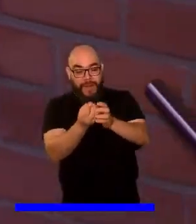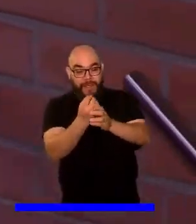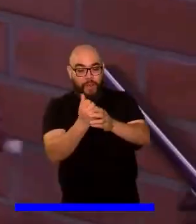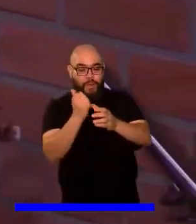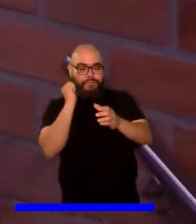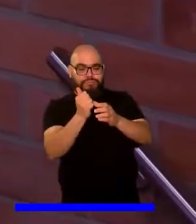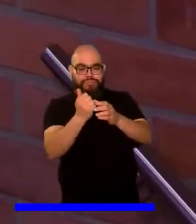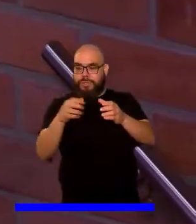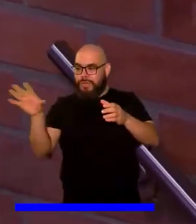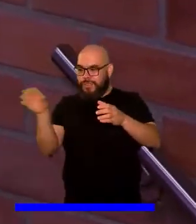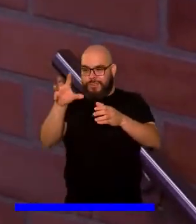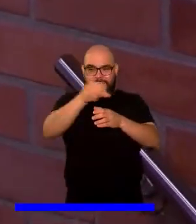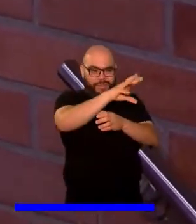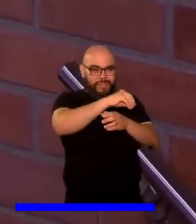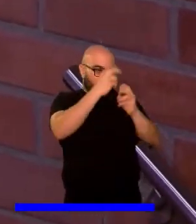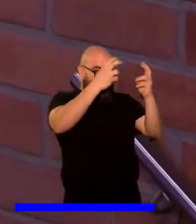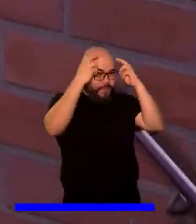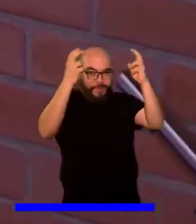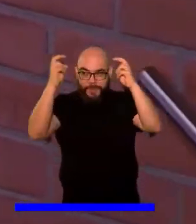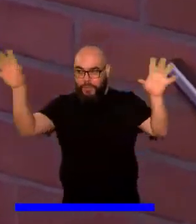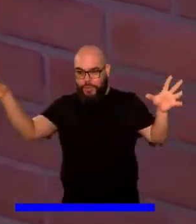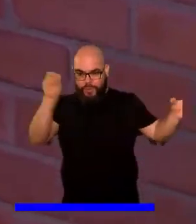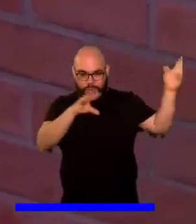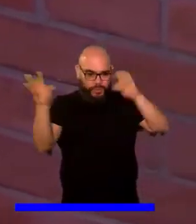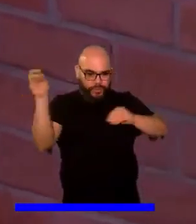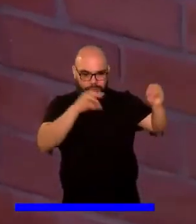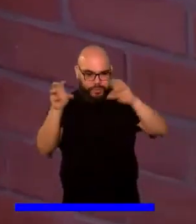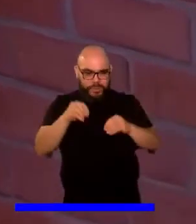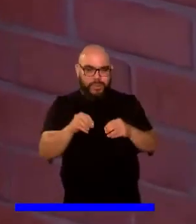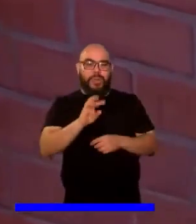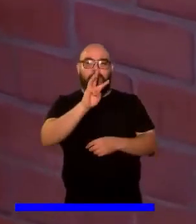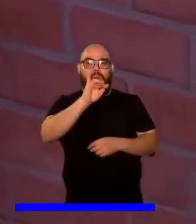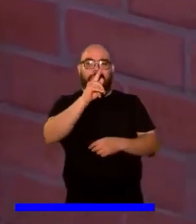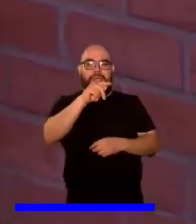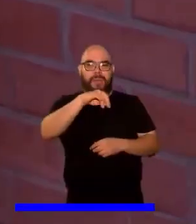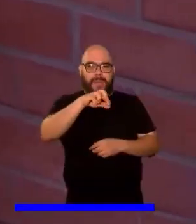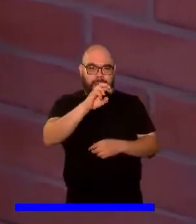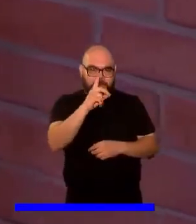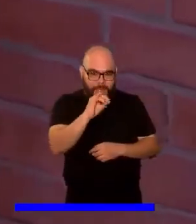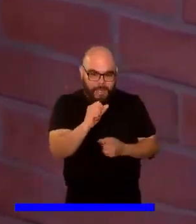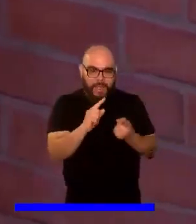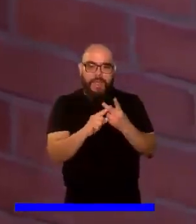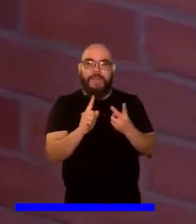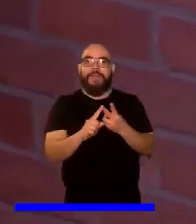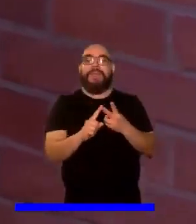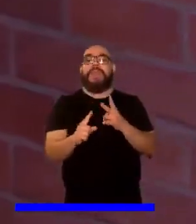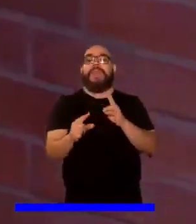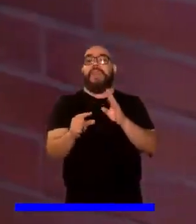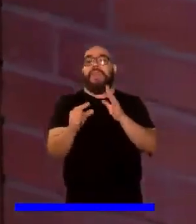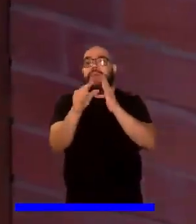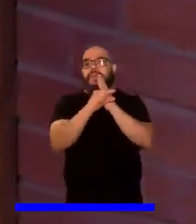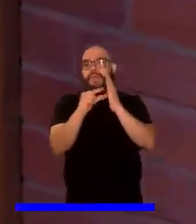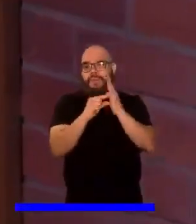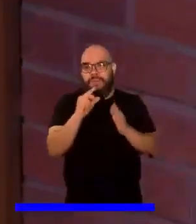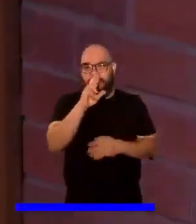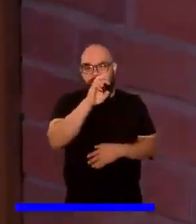tenemos un montón de conocimiento regado en Internet. Está Wikipedia, están fuentes no tan reputables como, yo que sé,